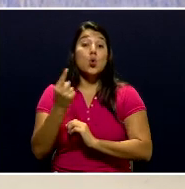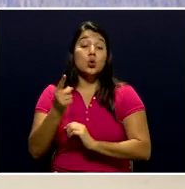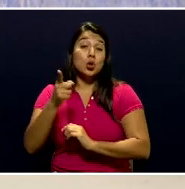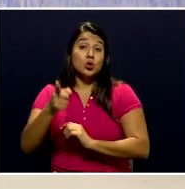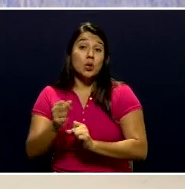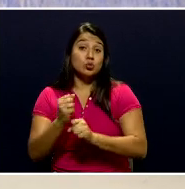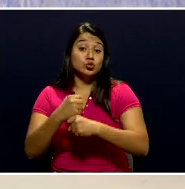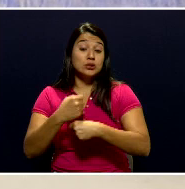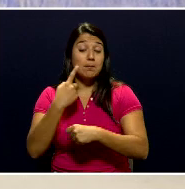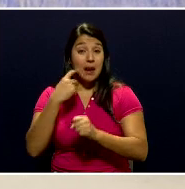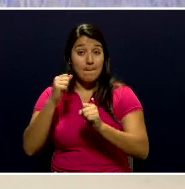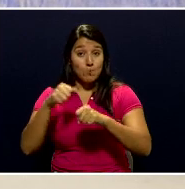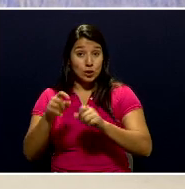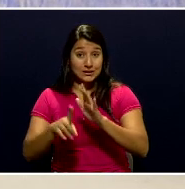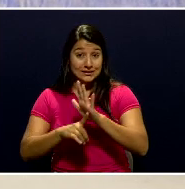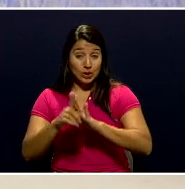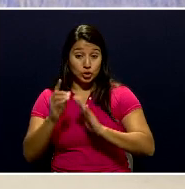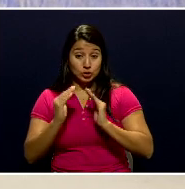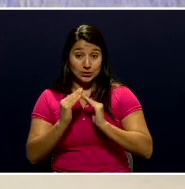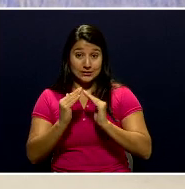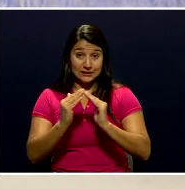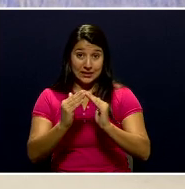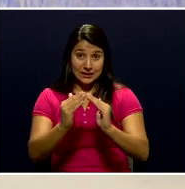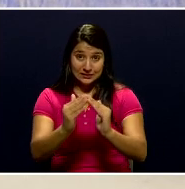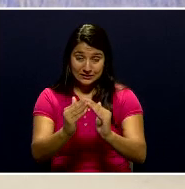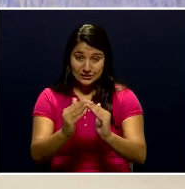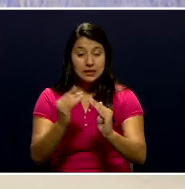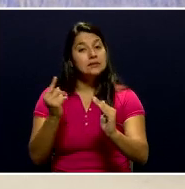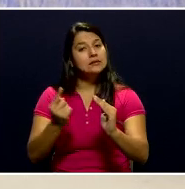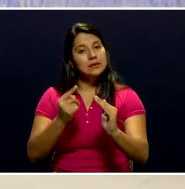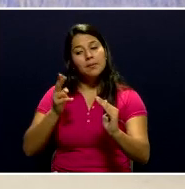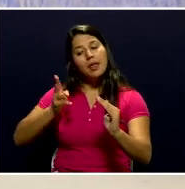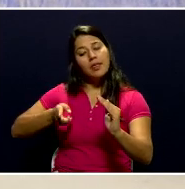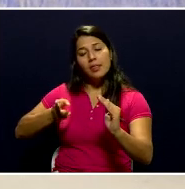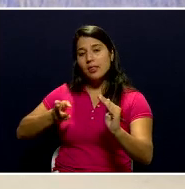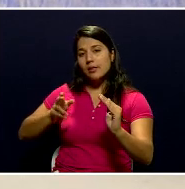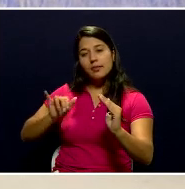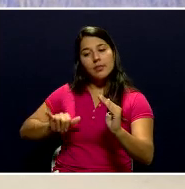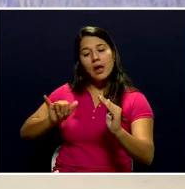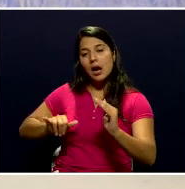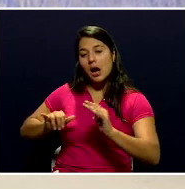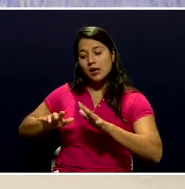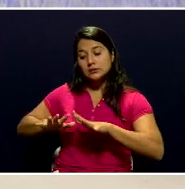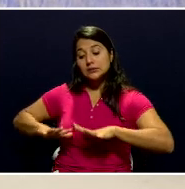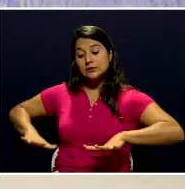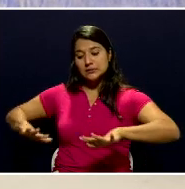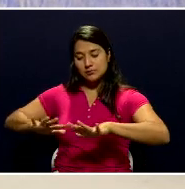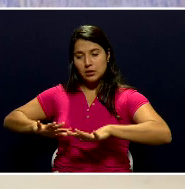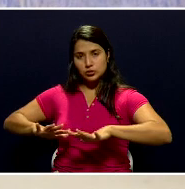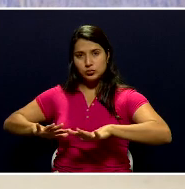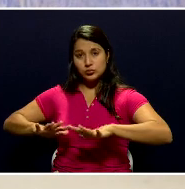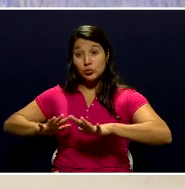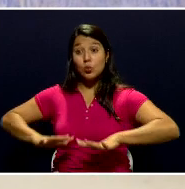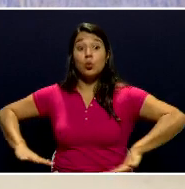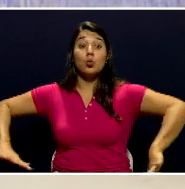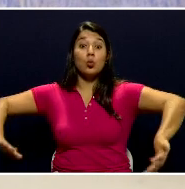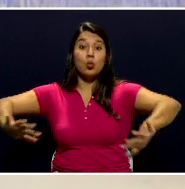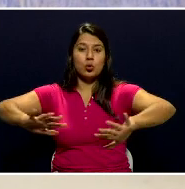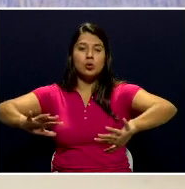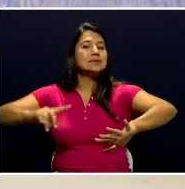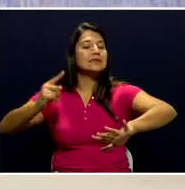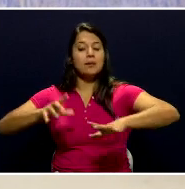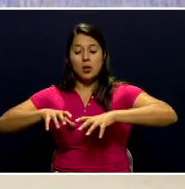una urbanización es dejar un porcentaje del terreno urbanizado como espacio